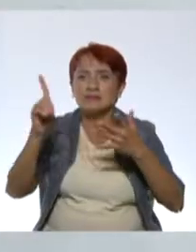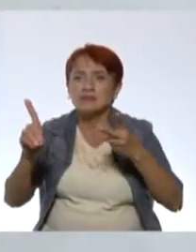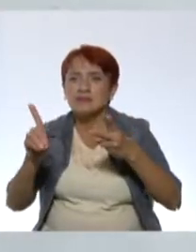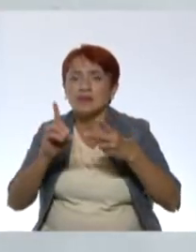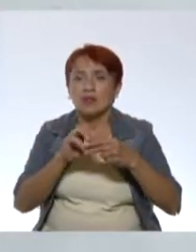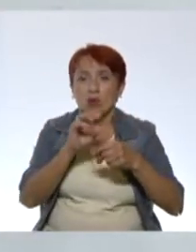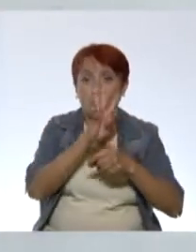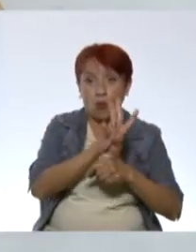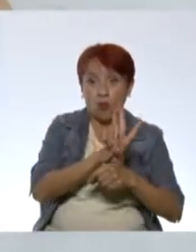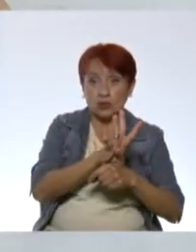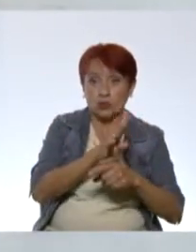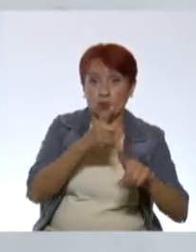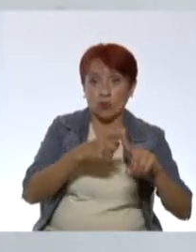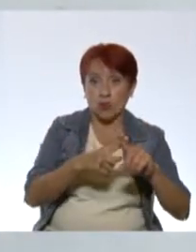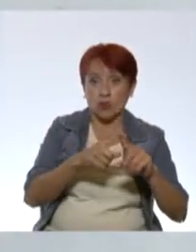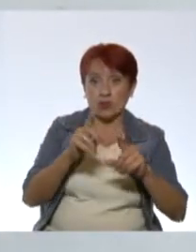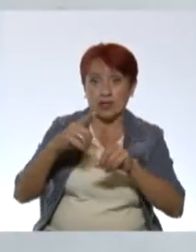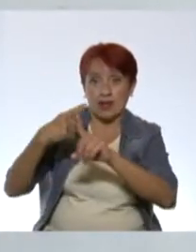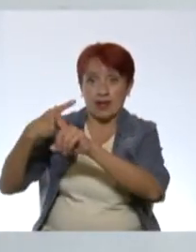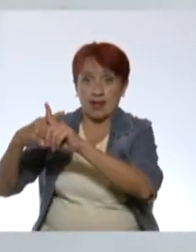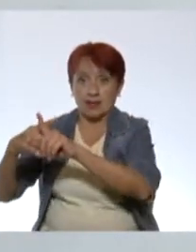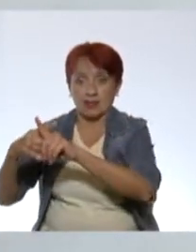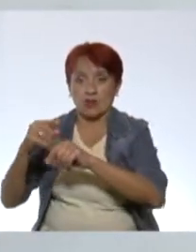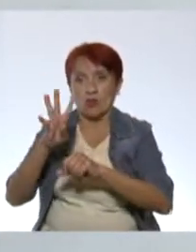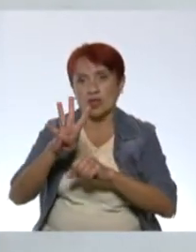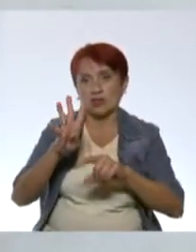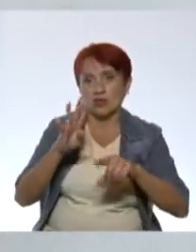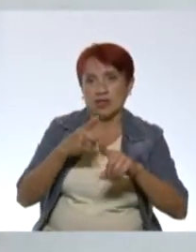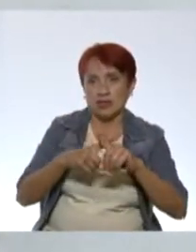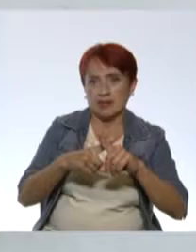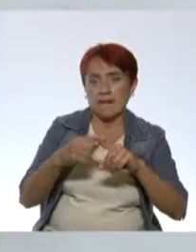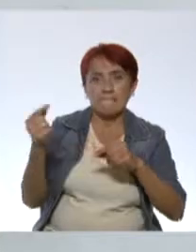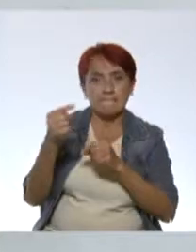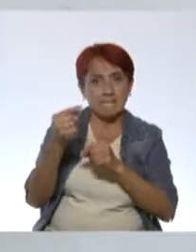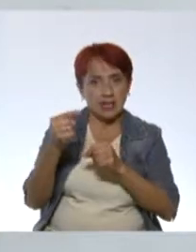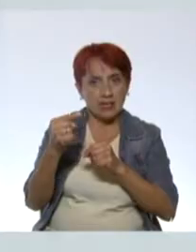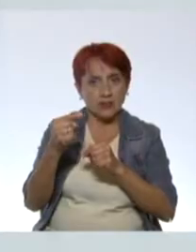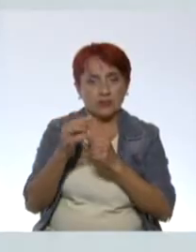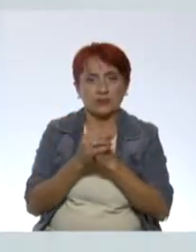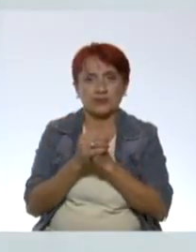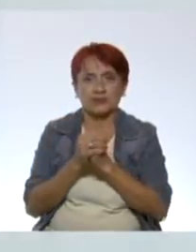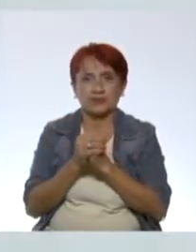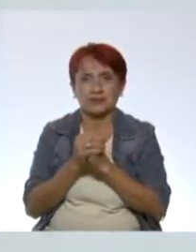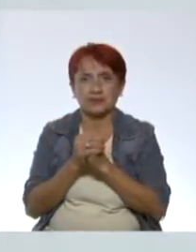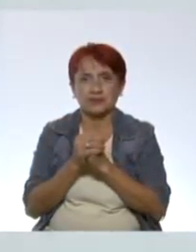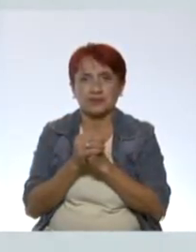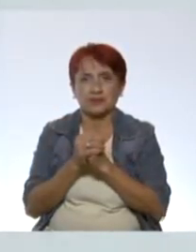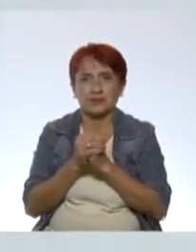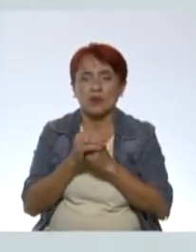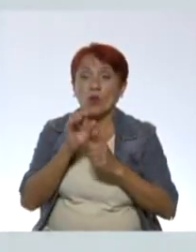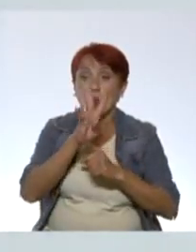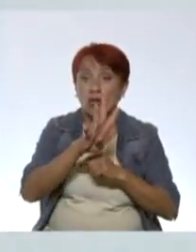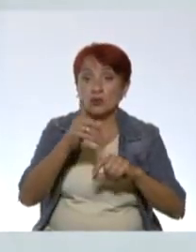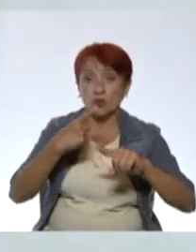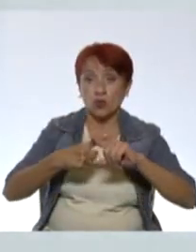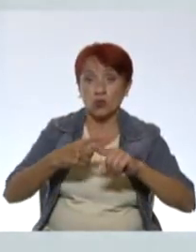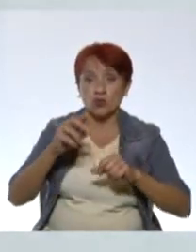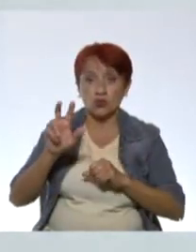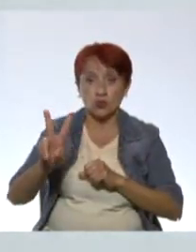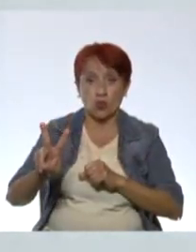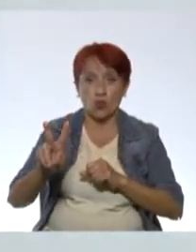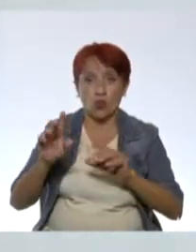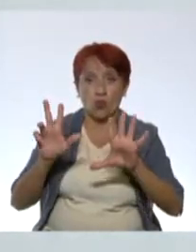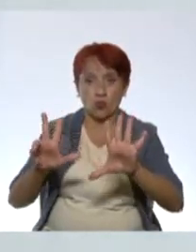y multiplicamos 4 por x, 4x, menos, porque más por menos sigue siendo menos, 4 por